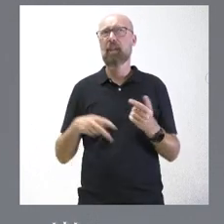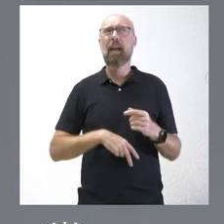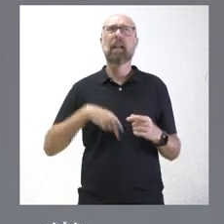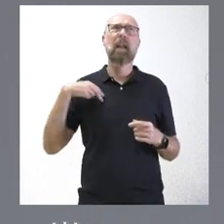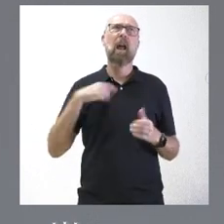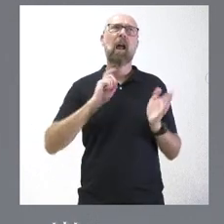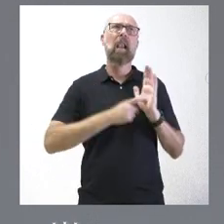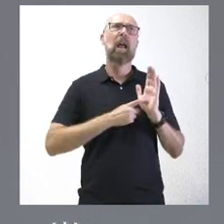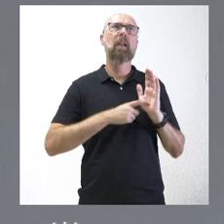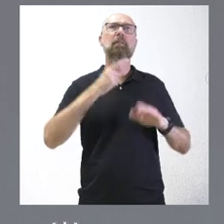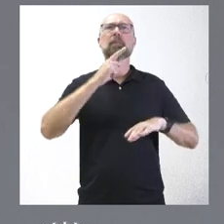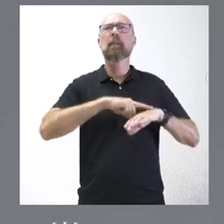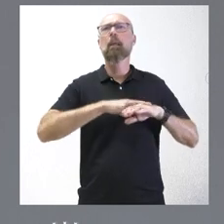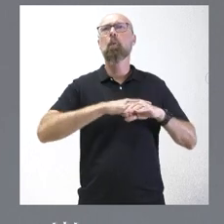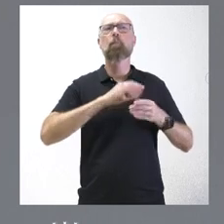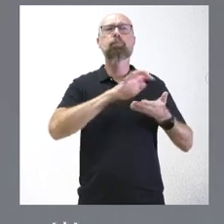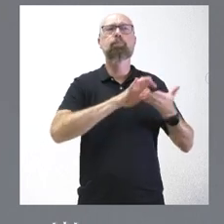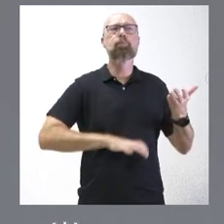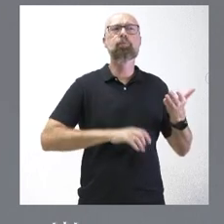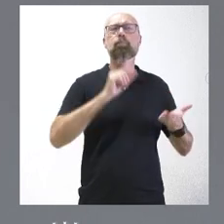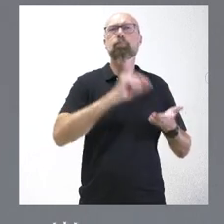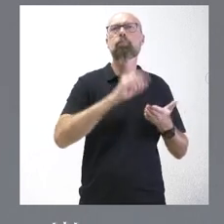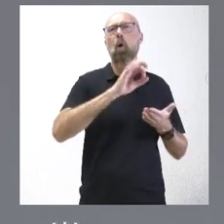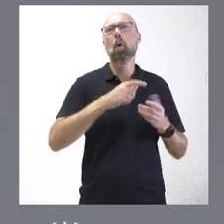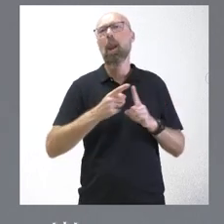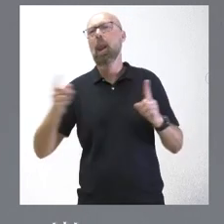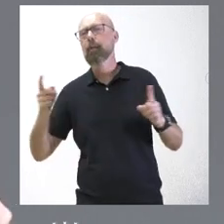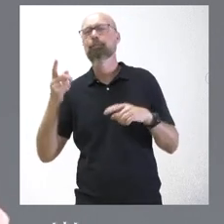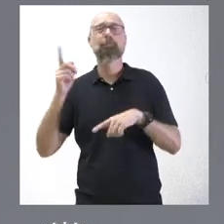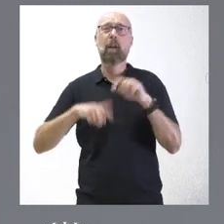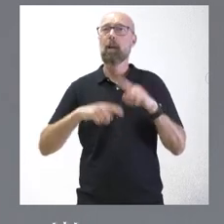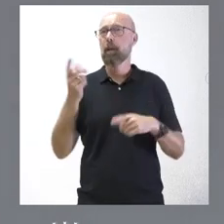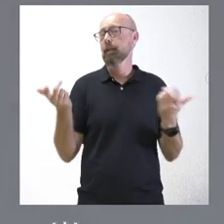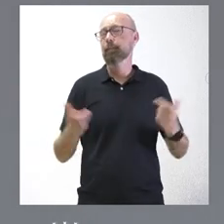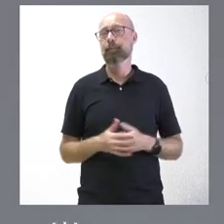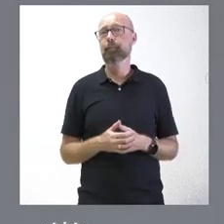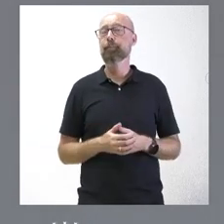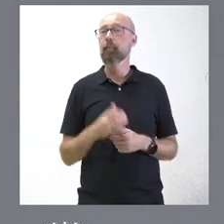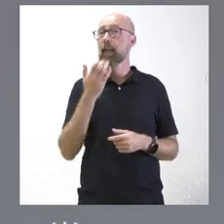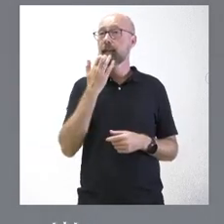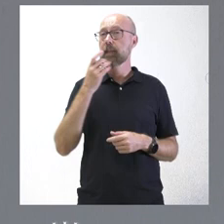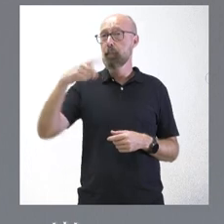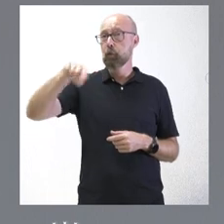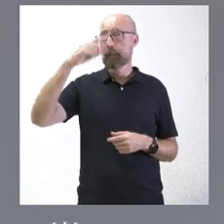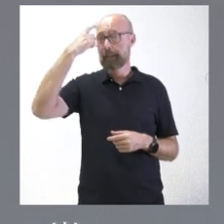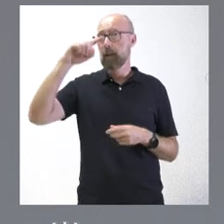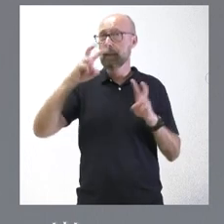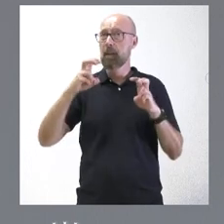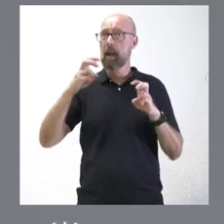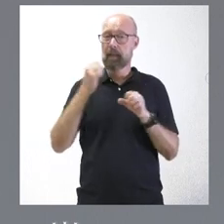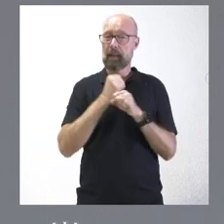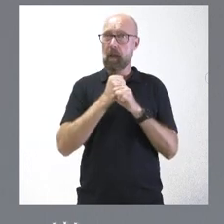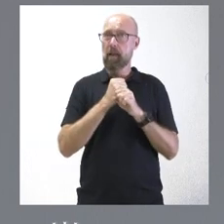redactarse una ley a lo que tarda en redactarse otra de si ustedes siguen un poco la actividad legislativa en general